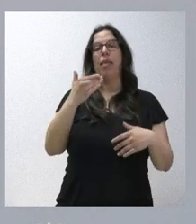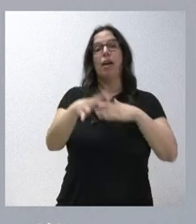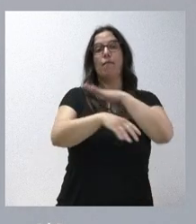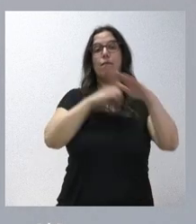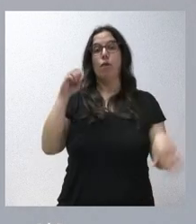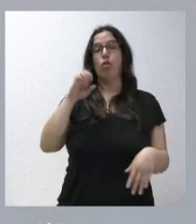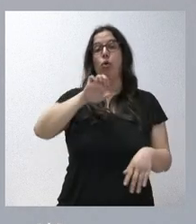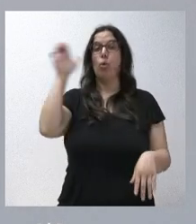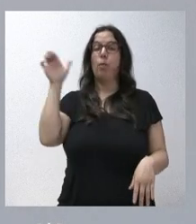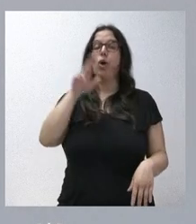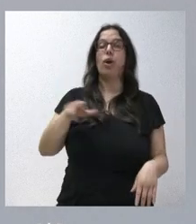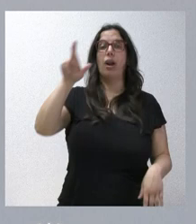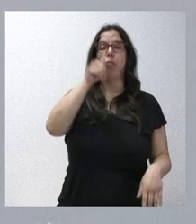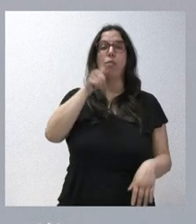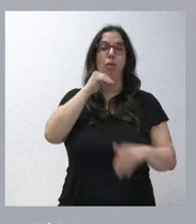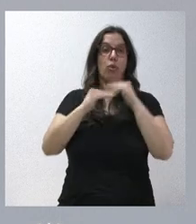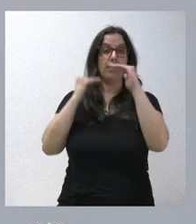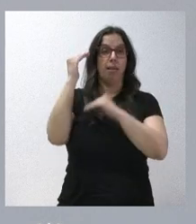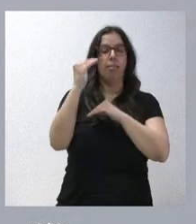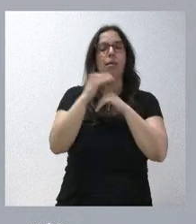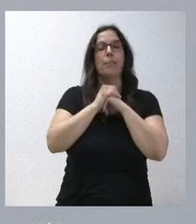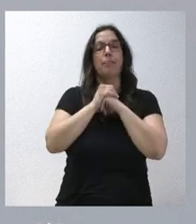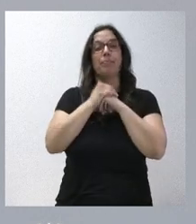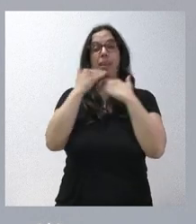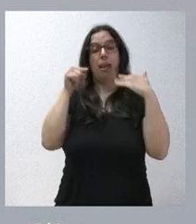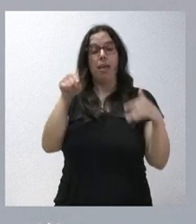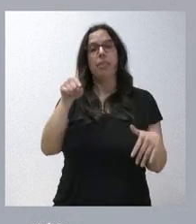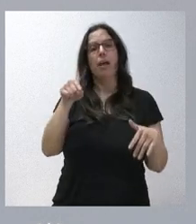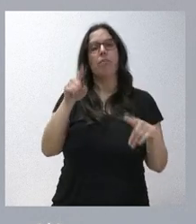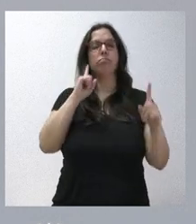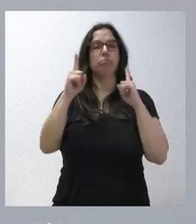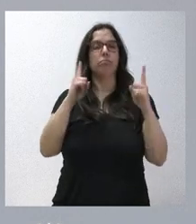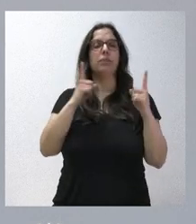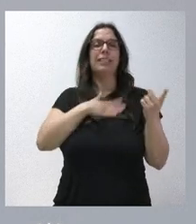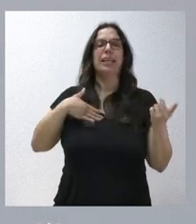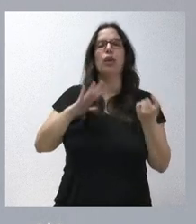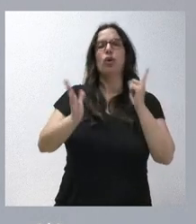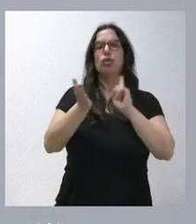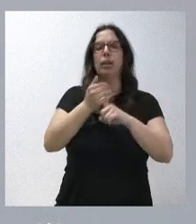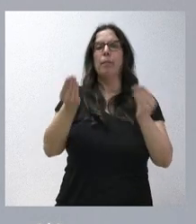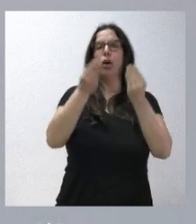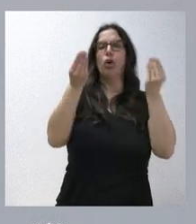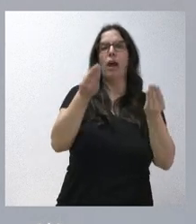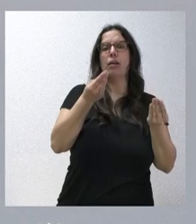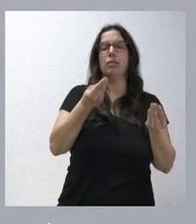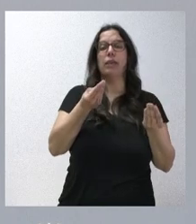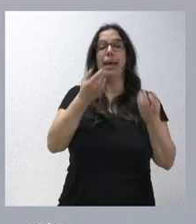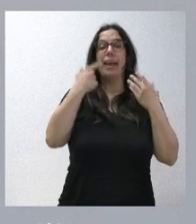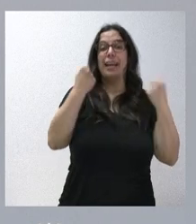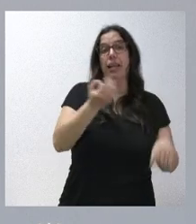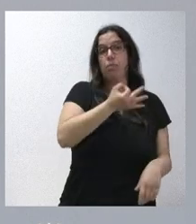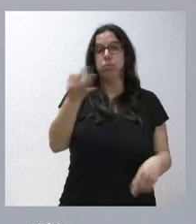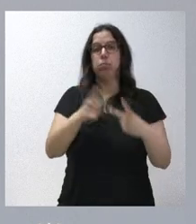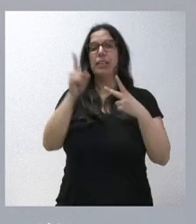resilencia y con esta actuación se prevé conseguir una mejora de la eficiencia energética y una reducción estimada